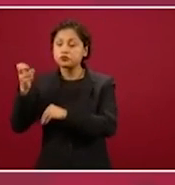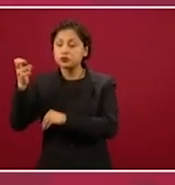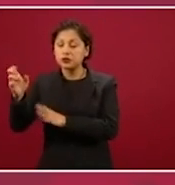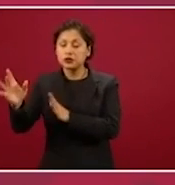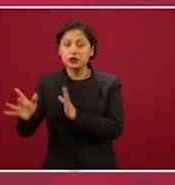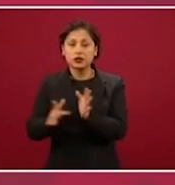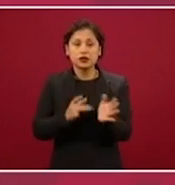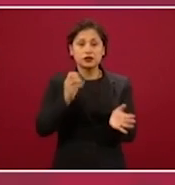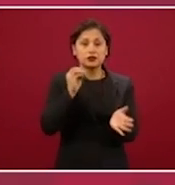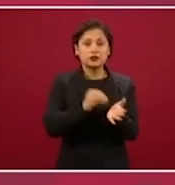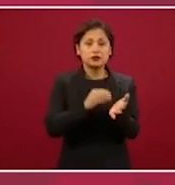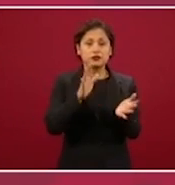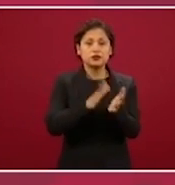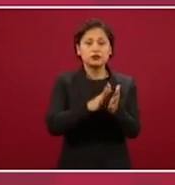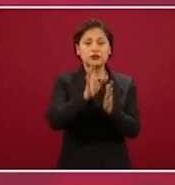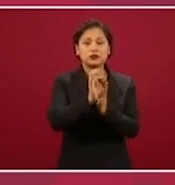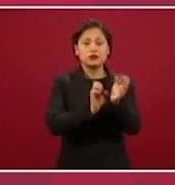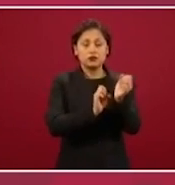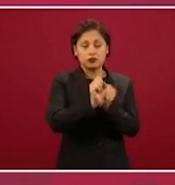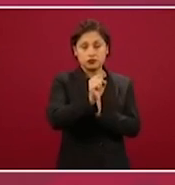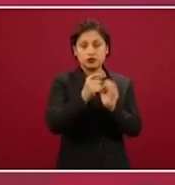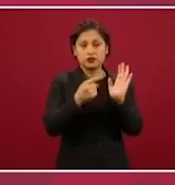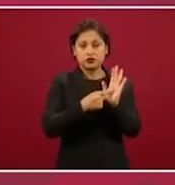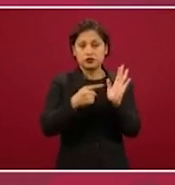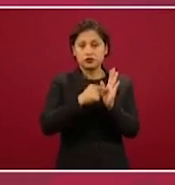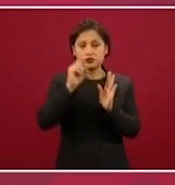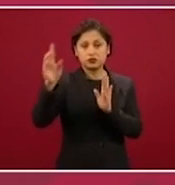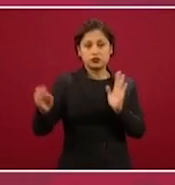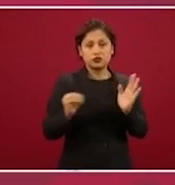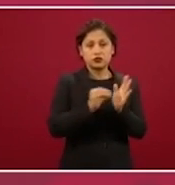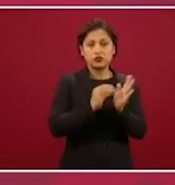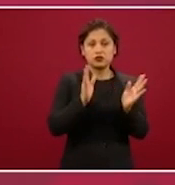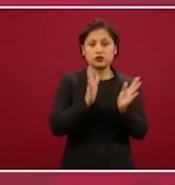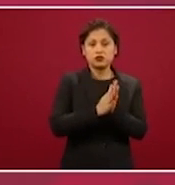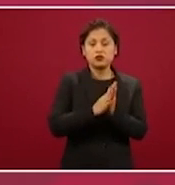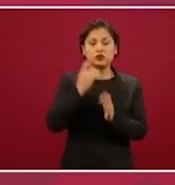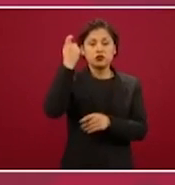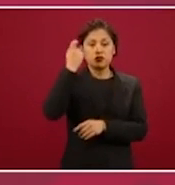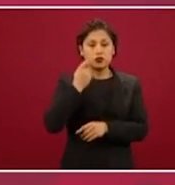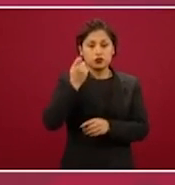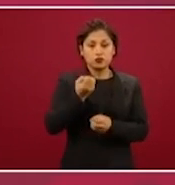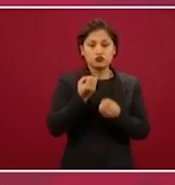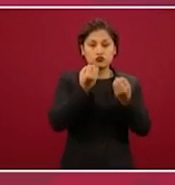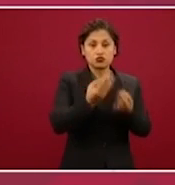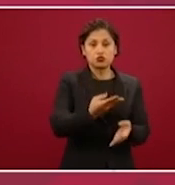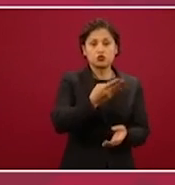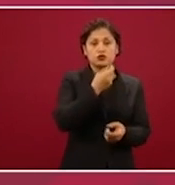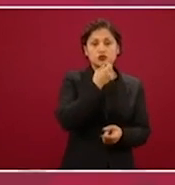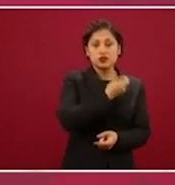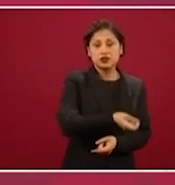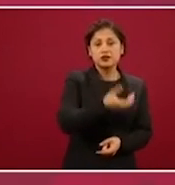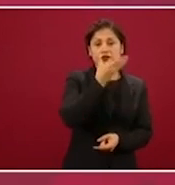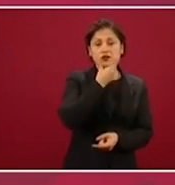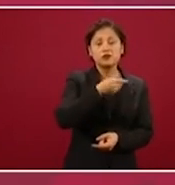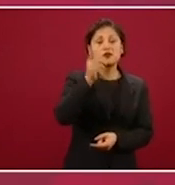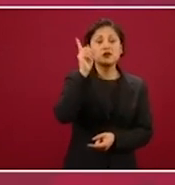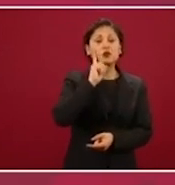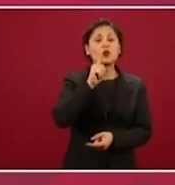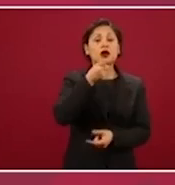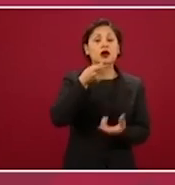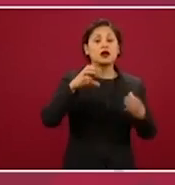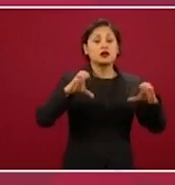la pensión, del derecho a la pensión a niñas y niños con discapacidad de comunidades indígenas, de comunidades